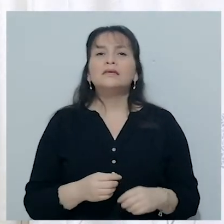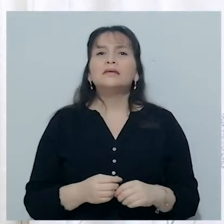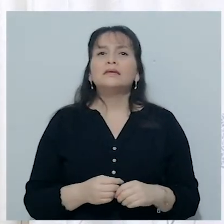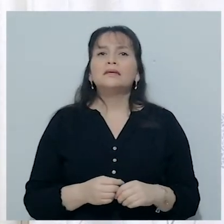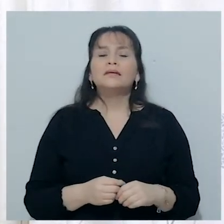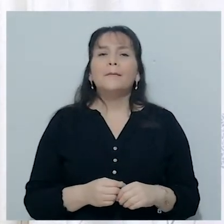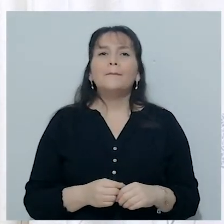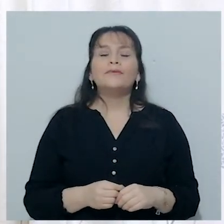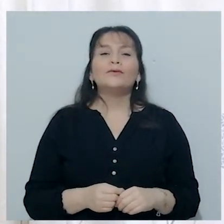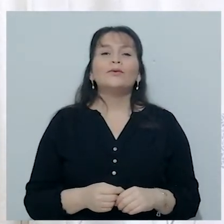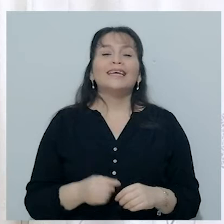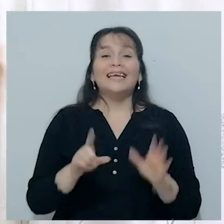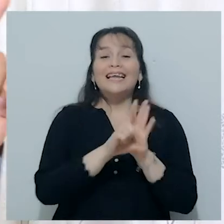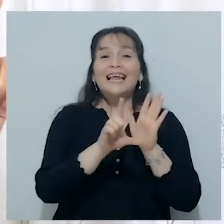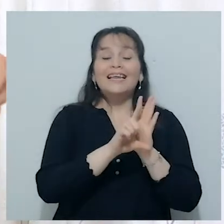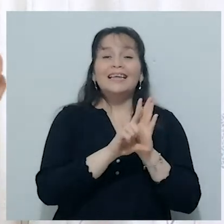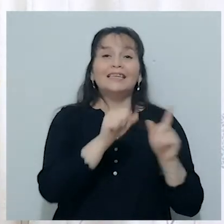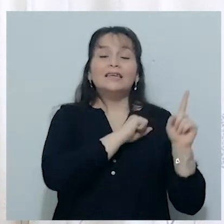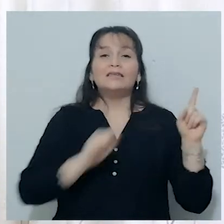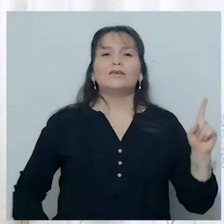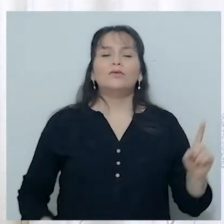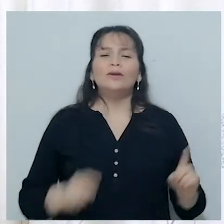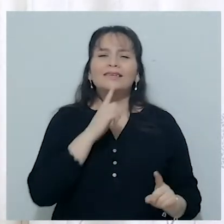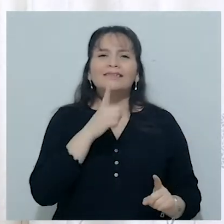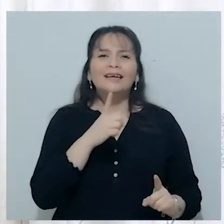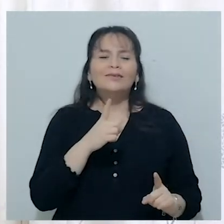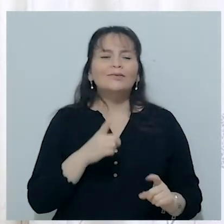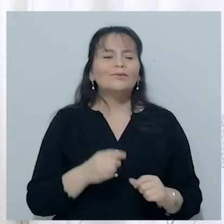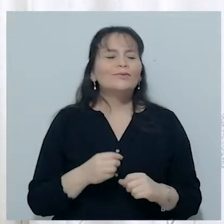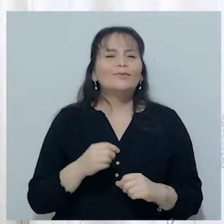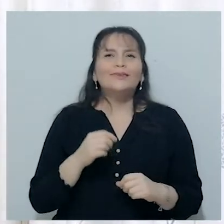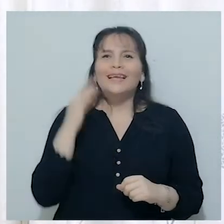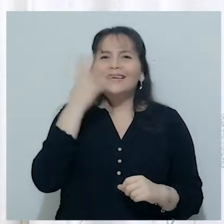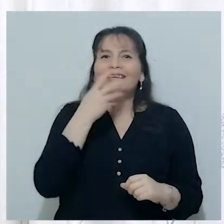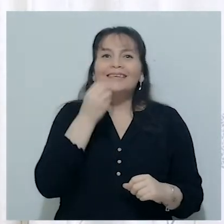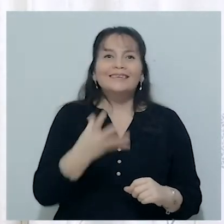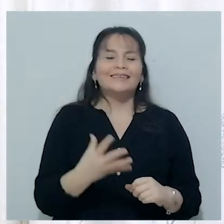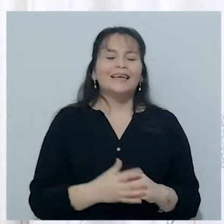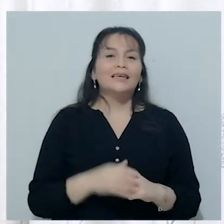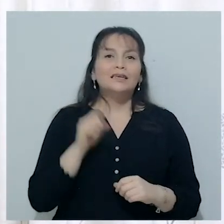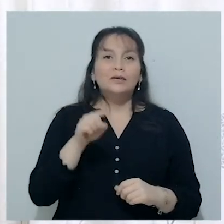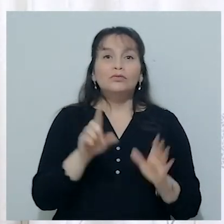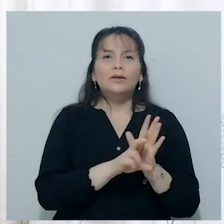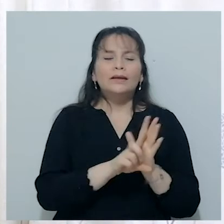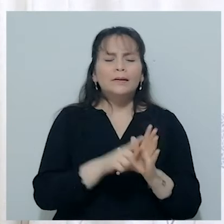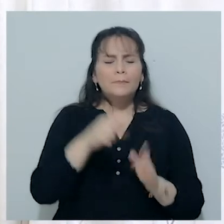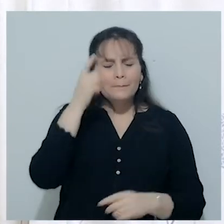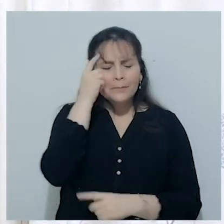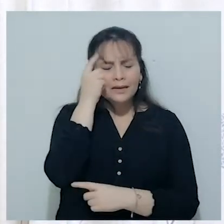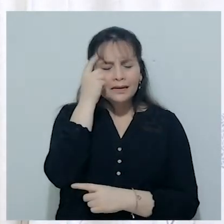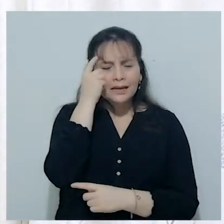de escarnecedores se ha sentado, sino que en la ley del Señor está su delicia, y en su